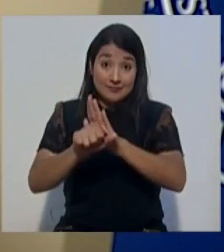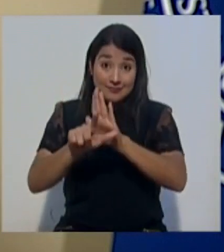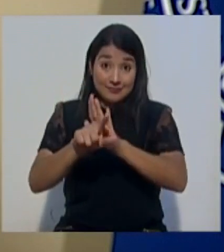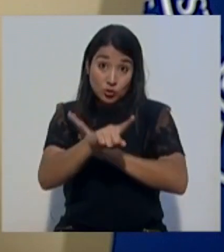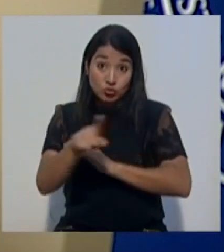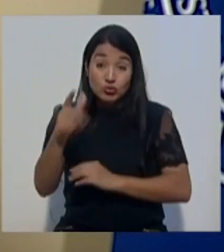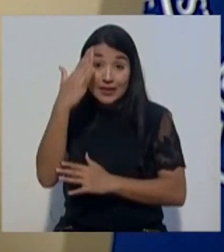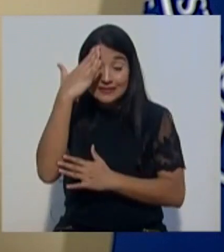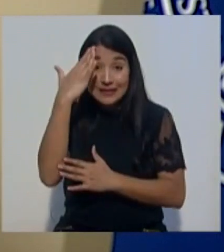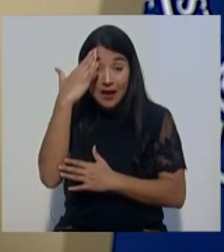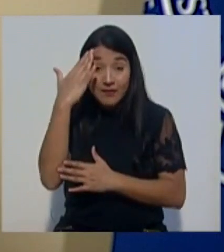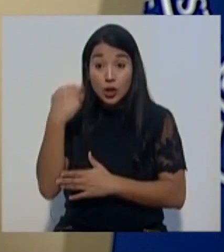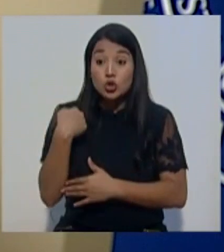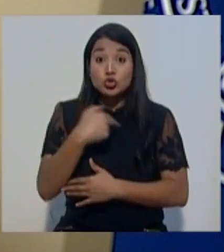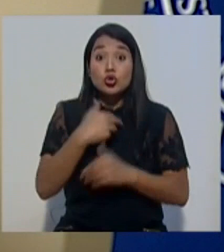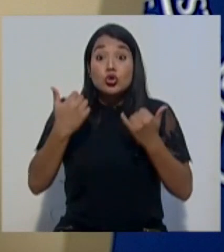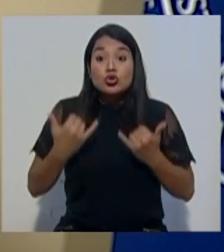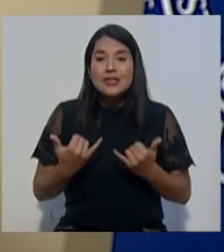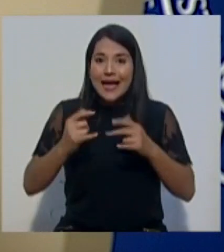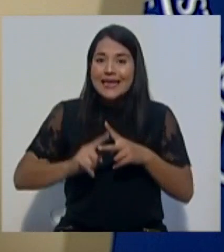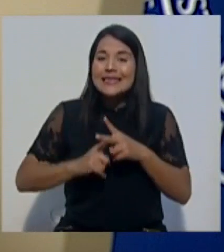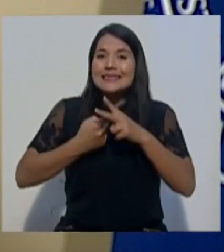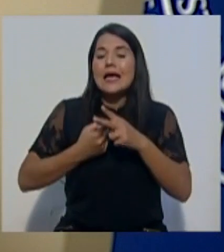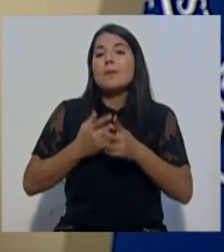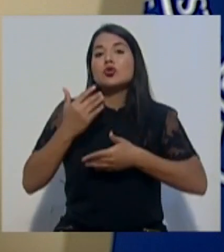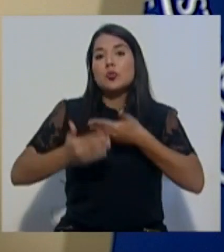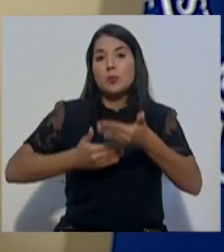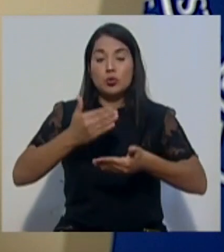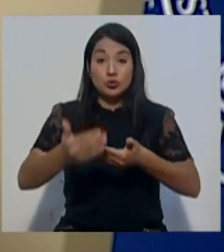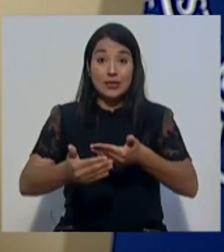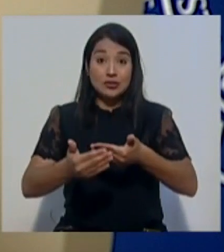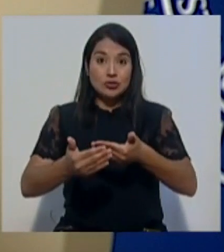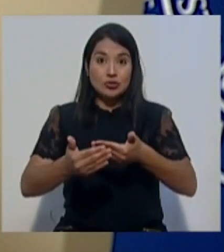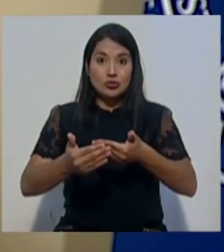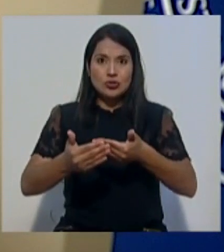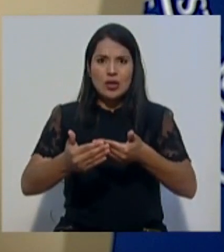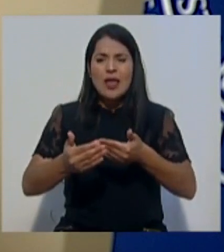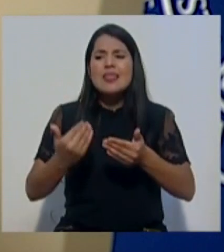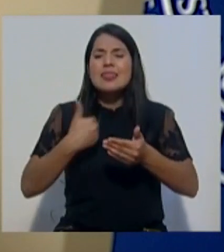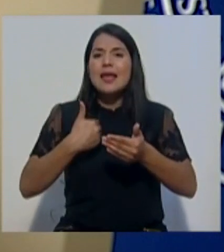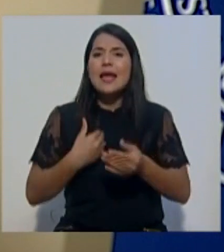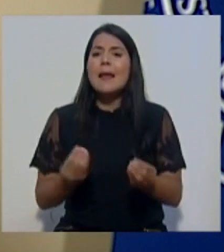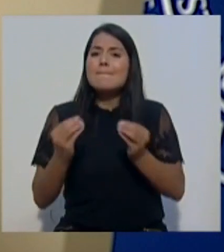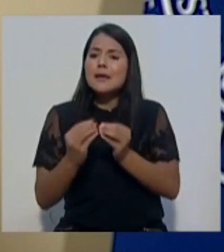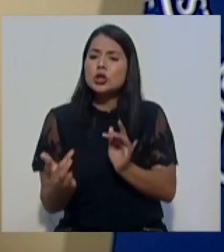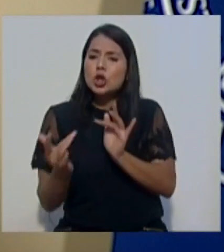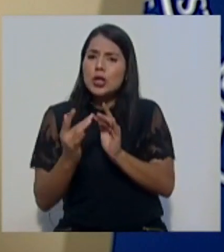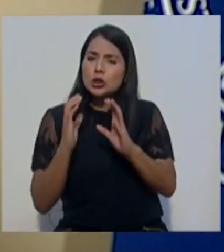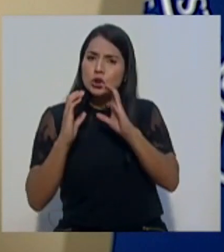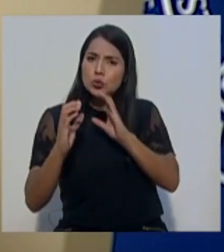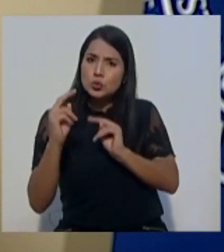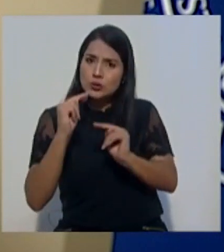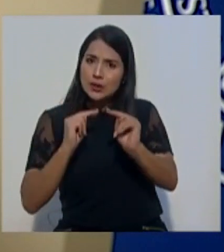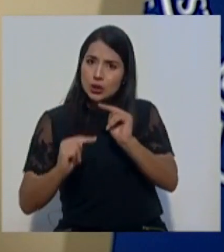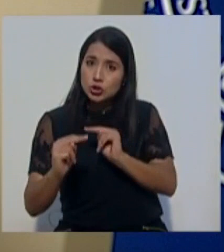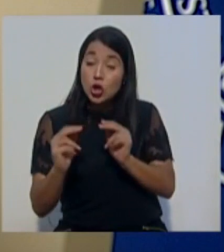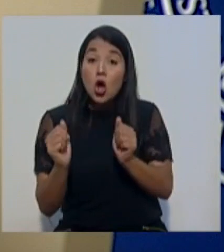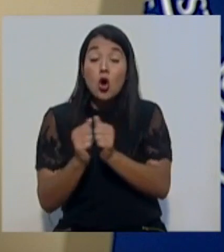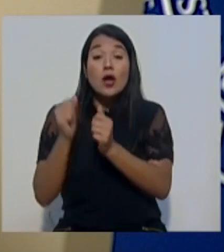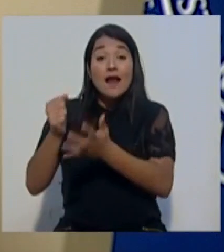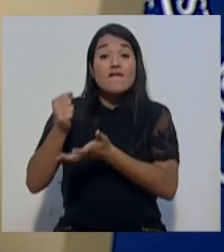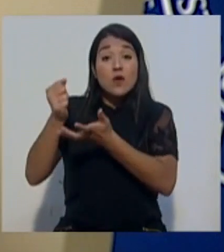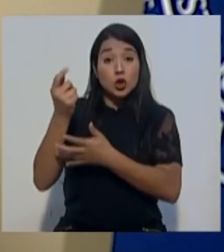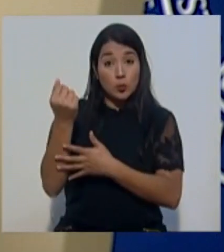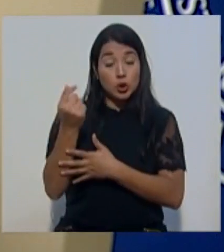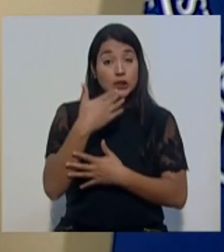acto seguido, pues iniciamos los procesos de acercamiento y eventualmente de negociación oficial con el Fondo